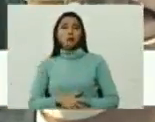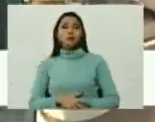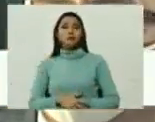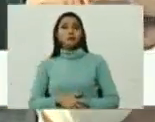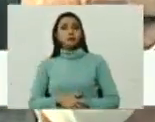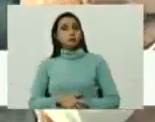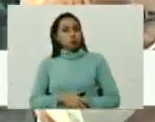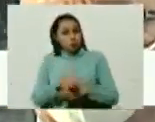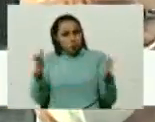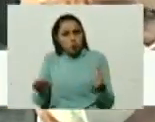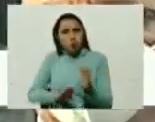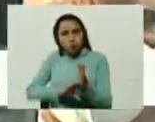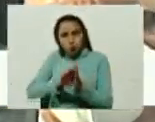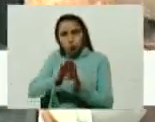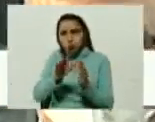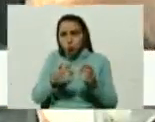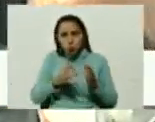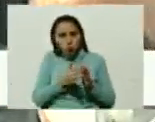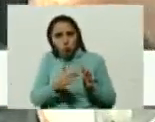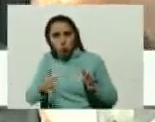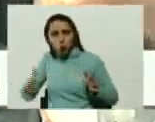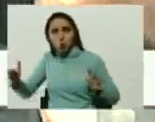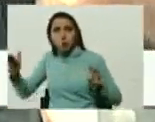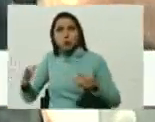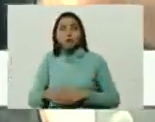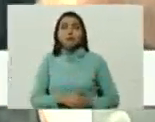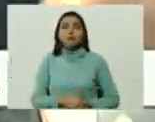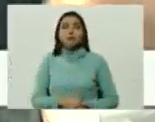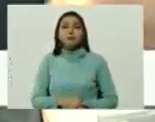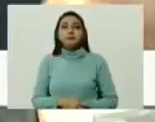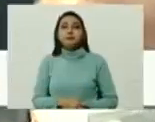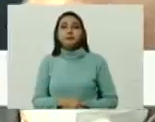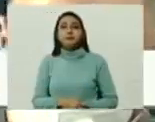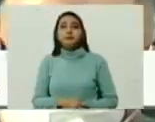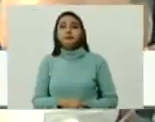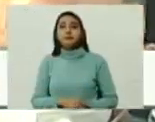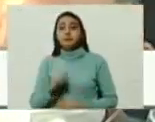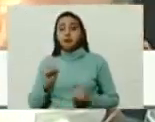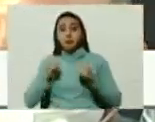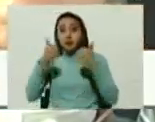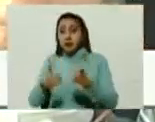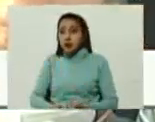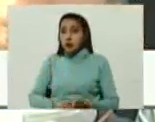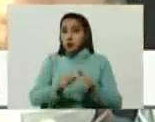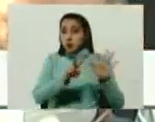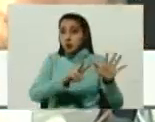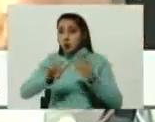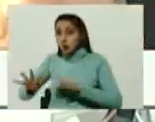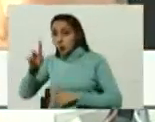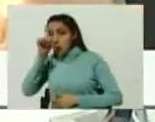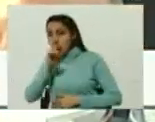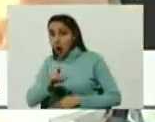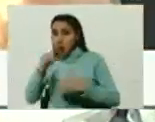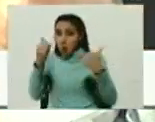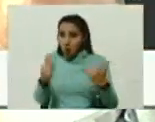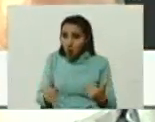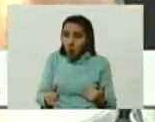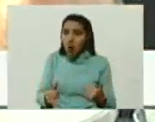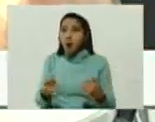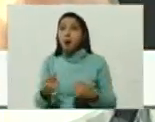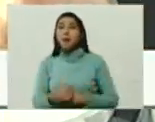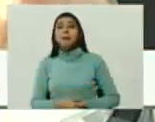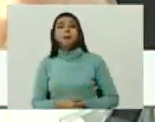incrementando a lo largo de los años desde el año 74 a hoy es mucho lo que hemos avanzado